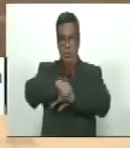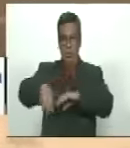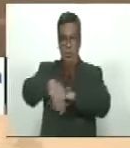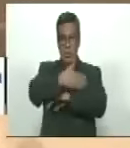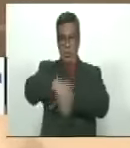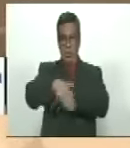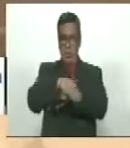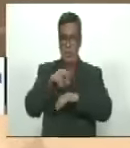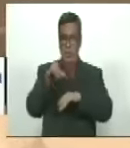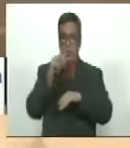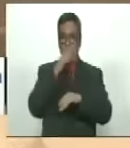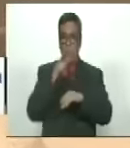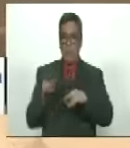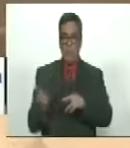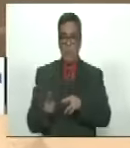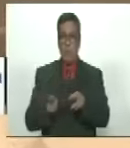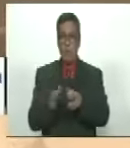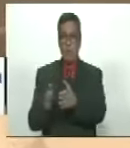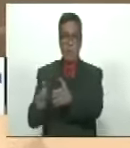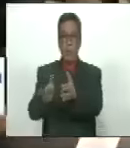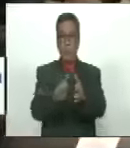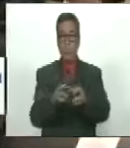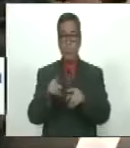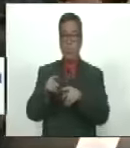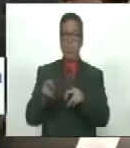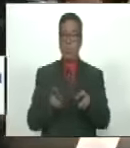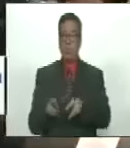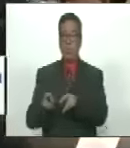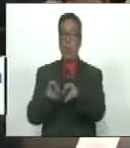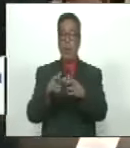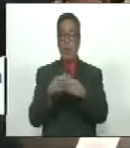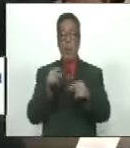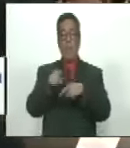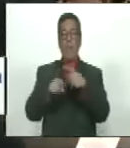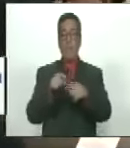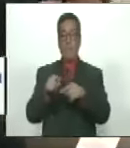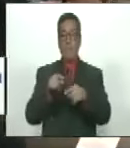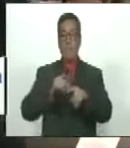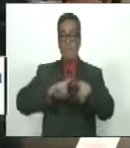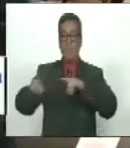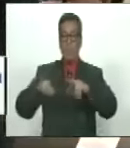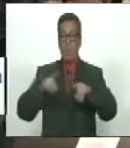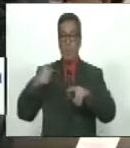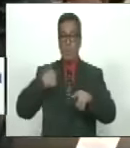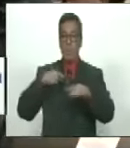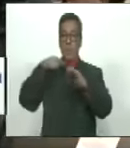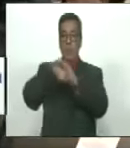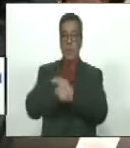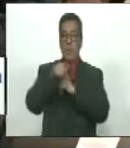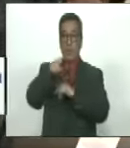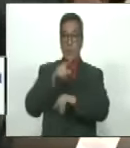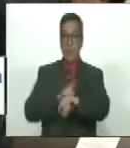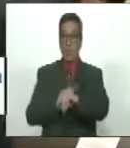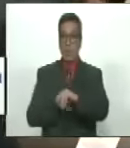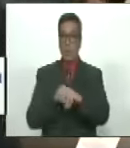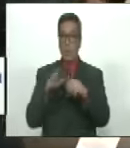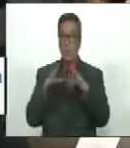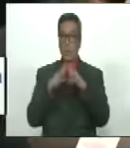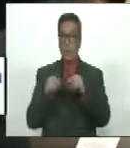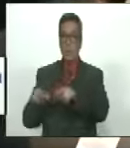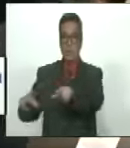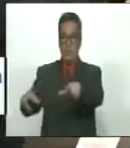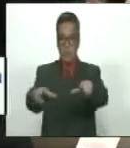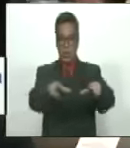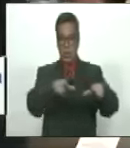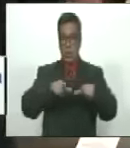y preservar los ríos. Y tenemos que legislar en esa materia entonces. Debe incluirse acá todo el